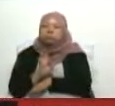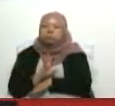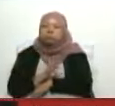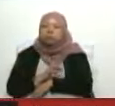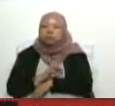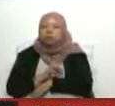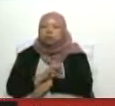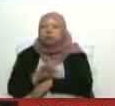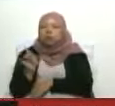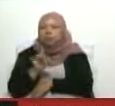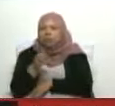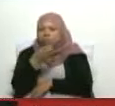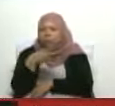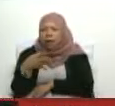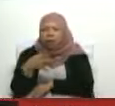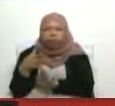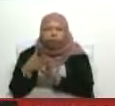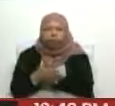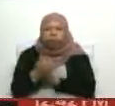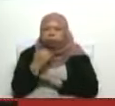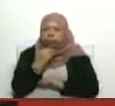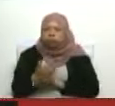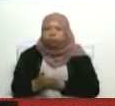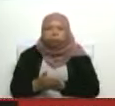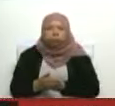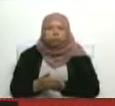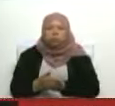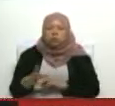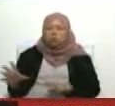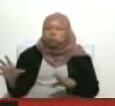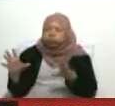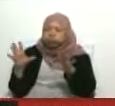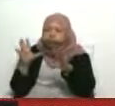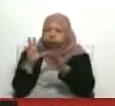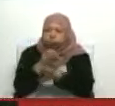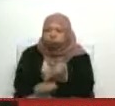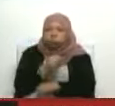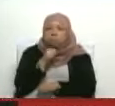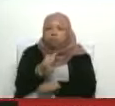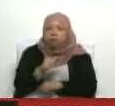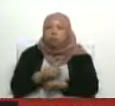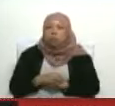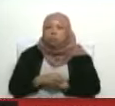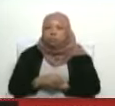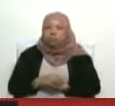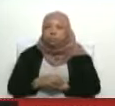De blanco no tenía nada. Era bien oscuro ese brazalete.